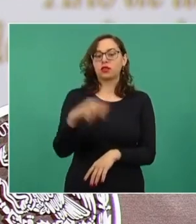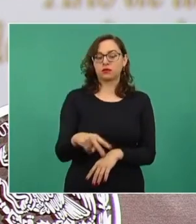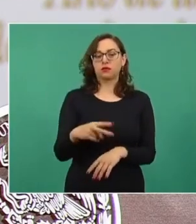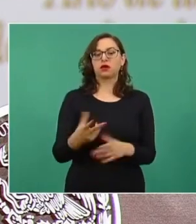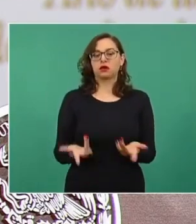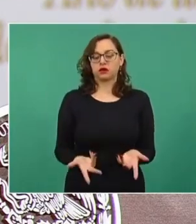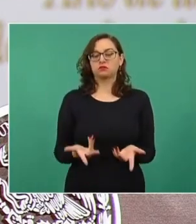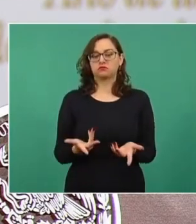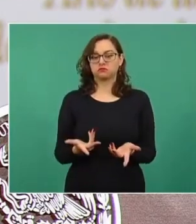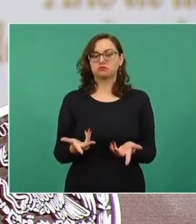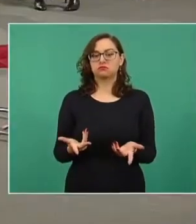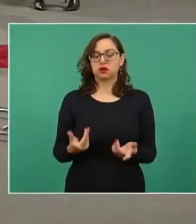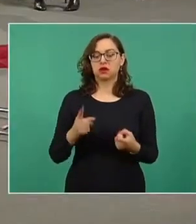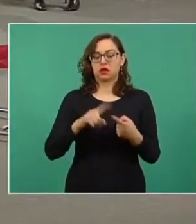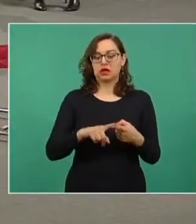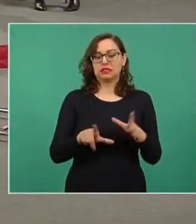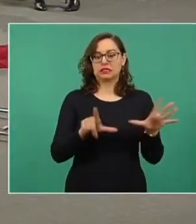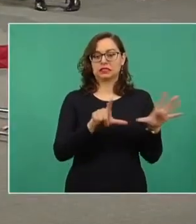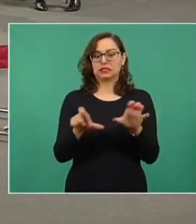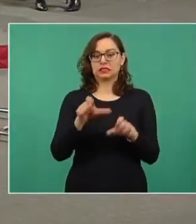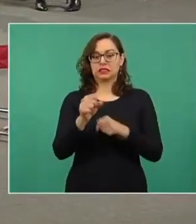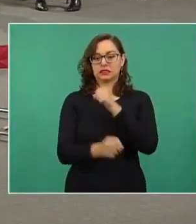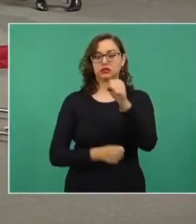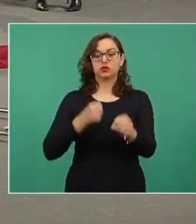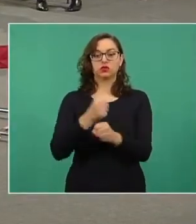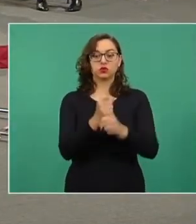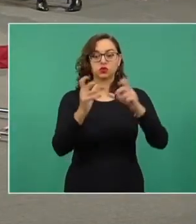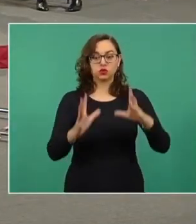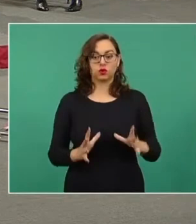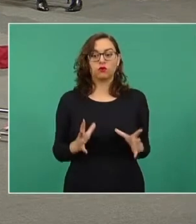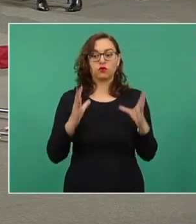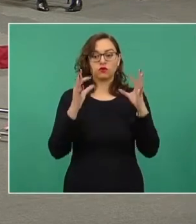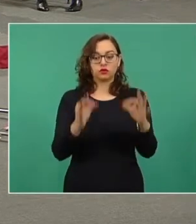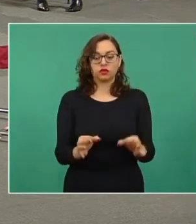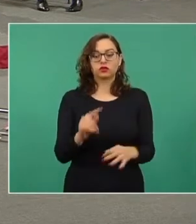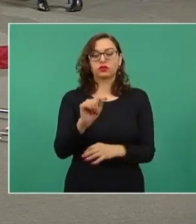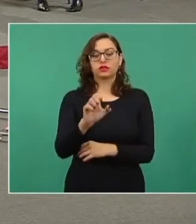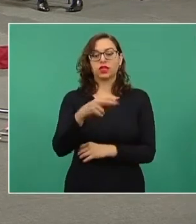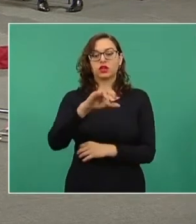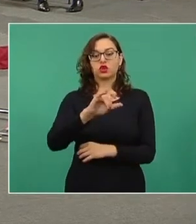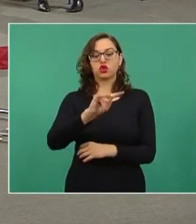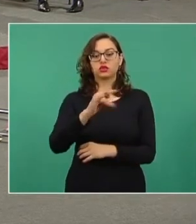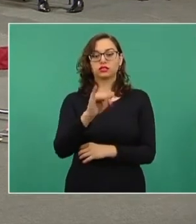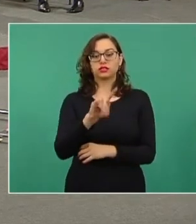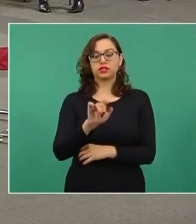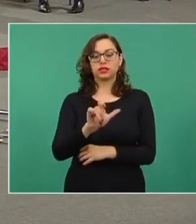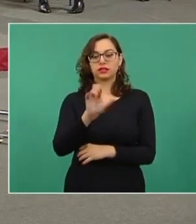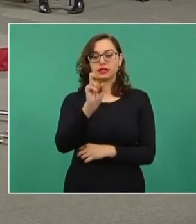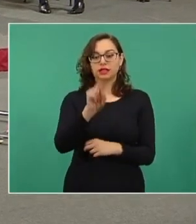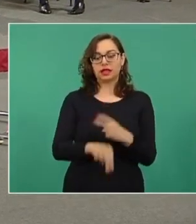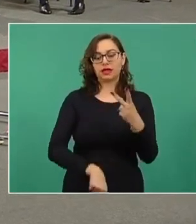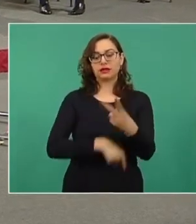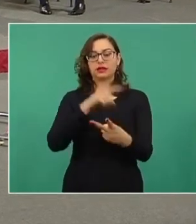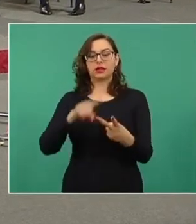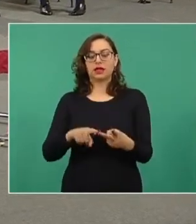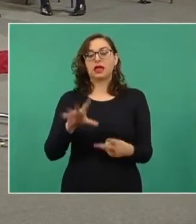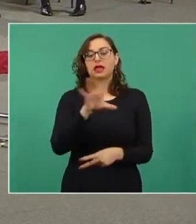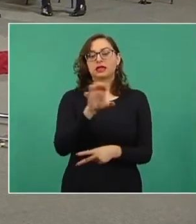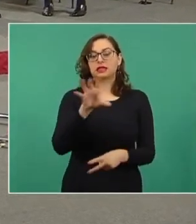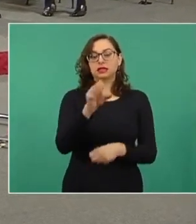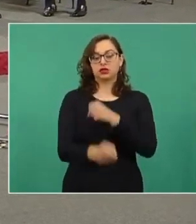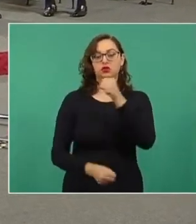las mismas, las de los 700 años de la Fundación Lunar de México Tenochtitlan, la de los 500 años de Memoria Histórica de